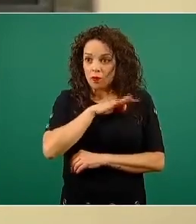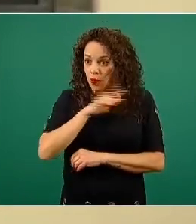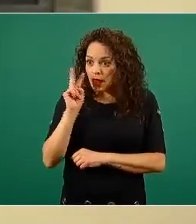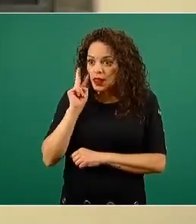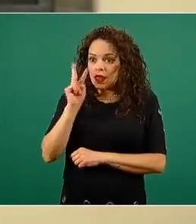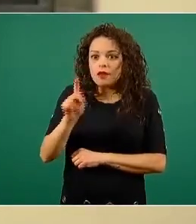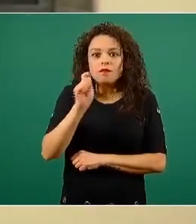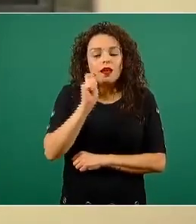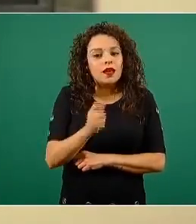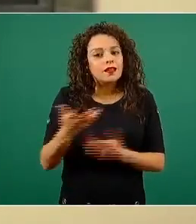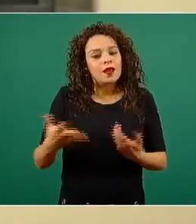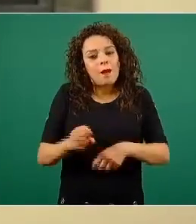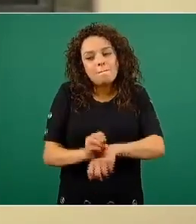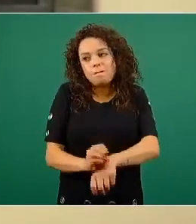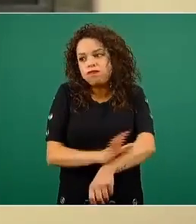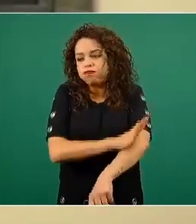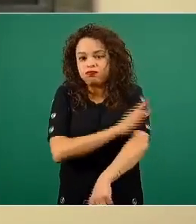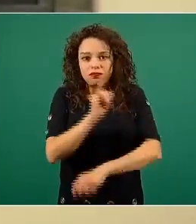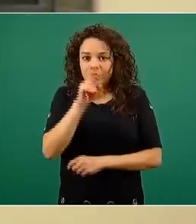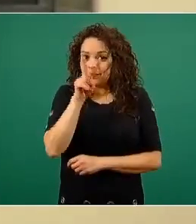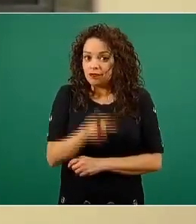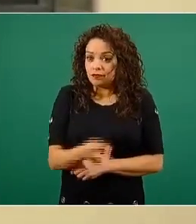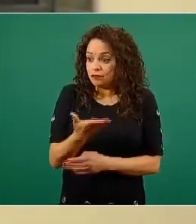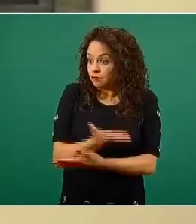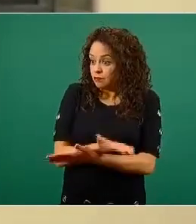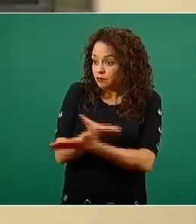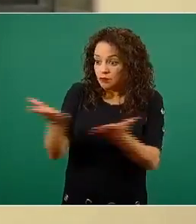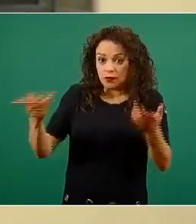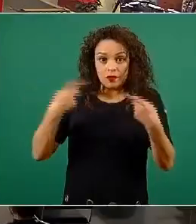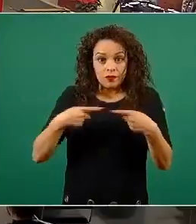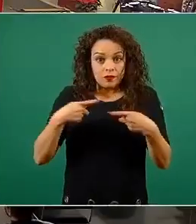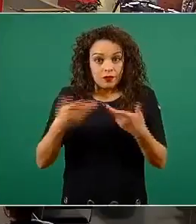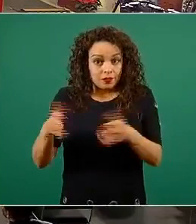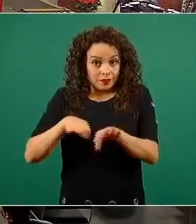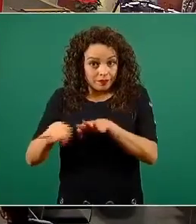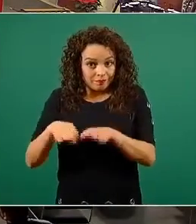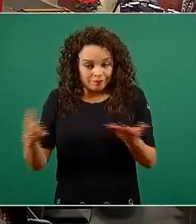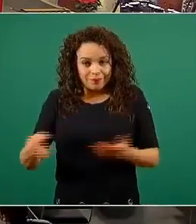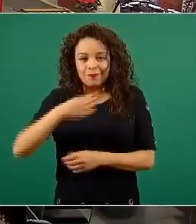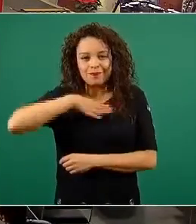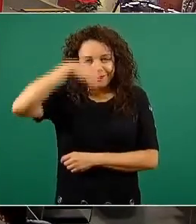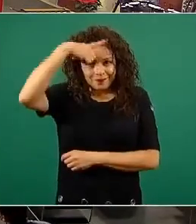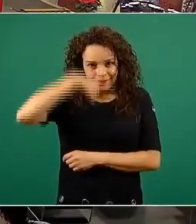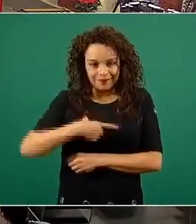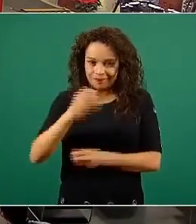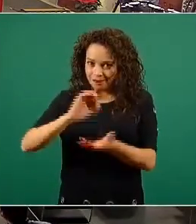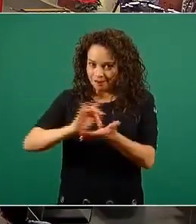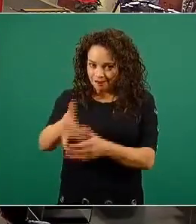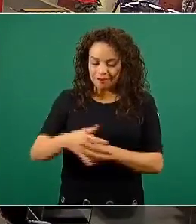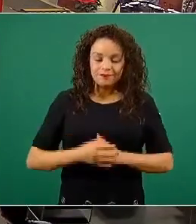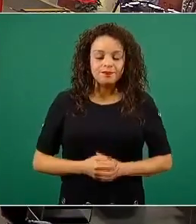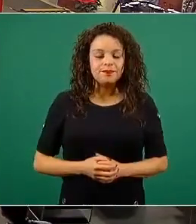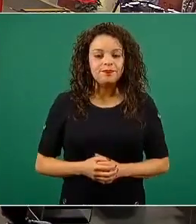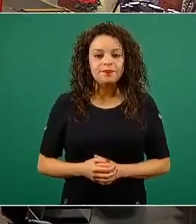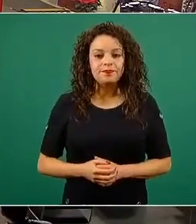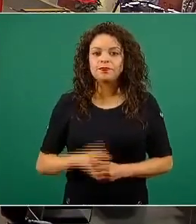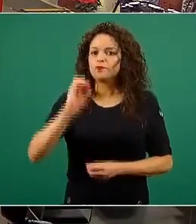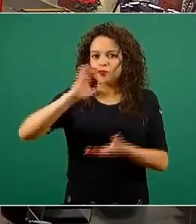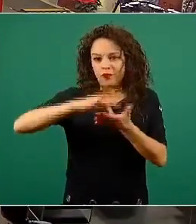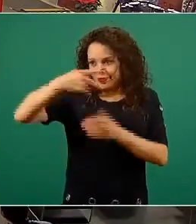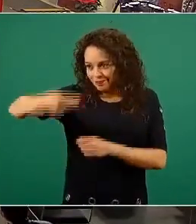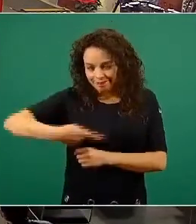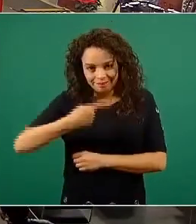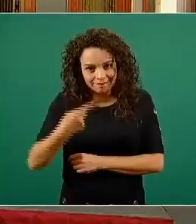parte emocional de este personal. Muchas gracias, buenas noches. Sí, muchas gracias por la